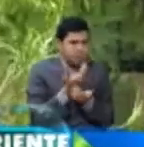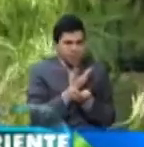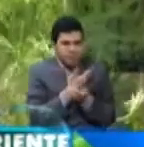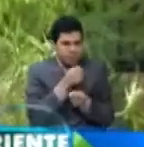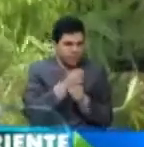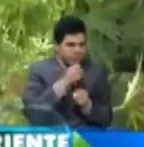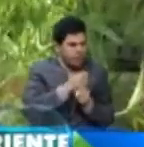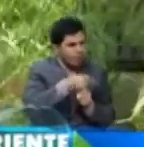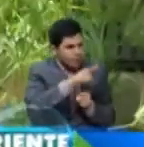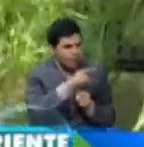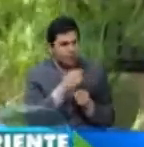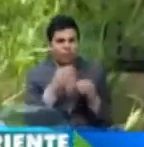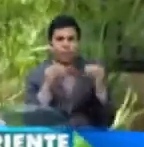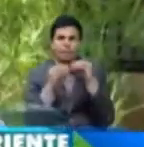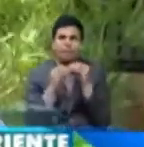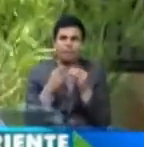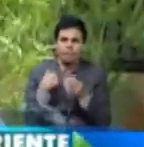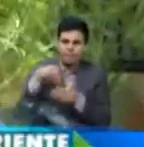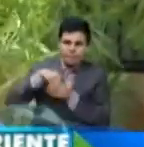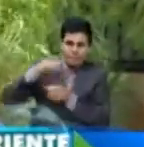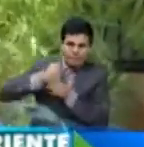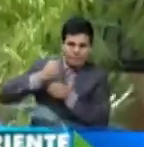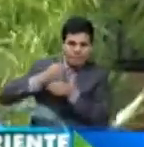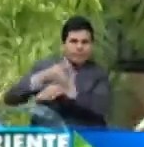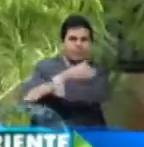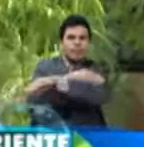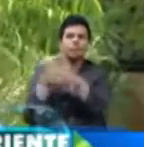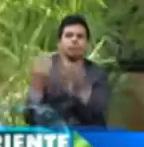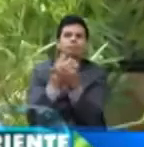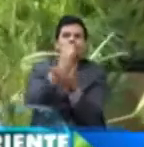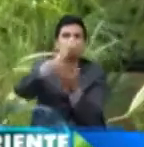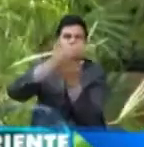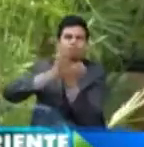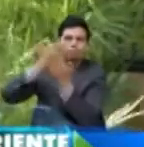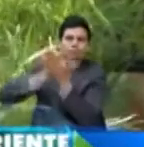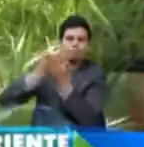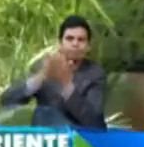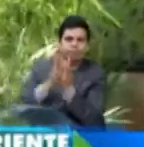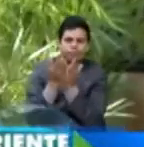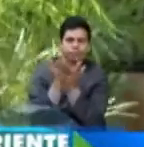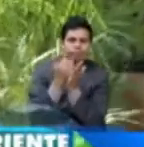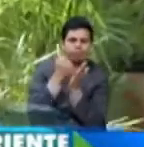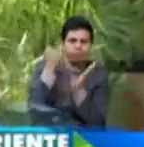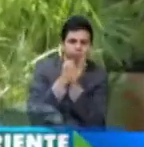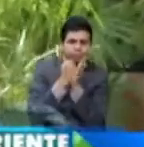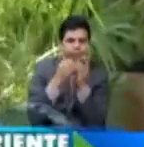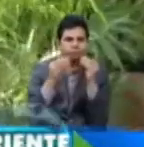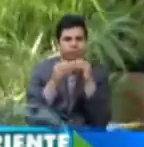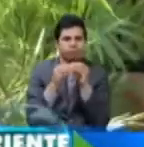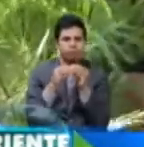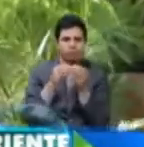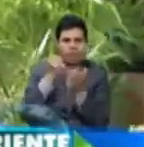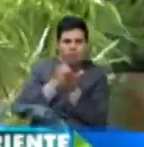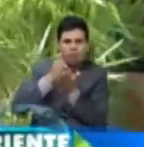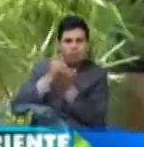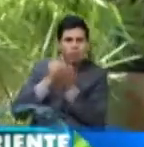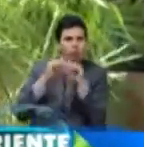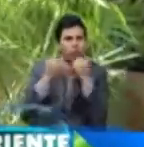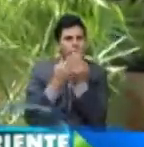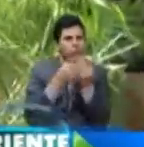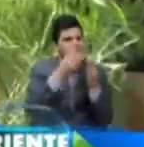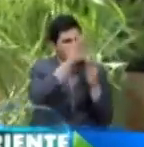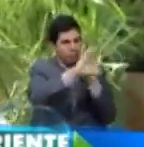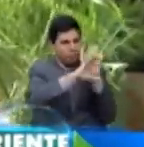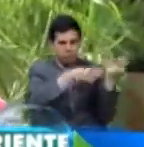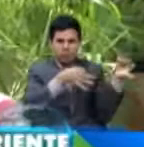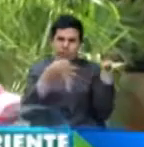su trabajo y un trabajo en el que yo estuve, solamente nos alcanzó para pasaportes y para apostillar mis papeles del colegio que debo presentar